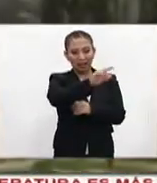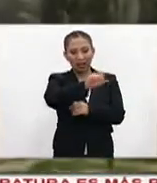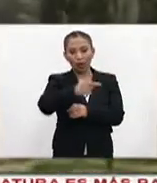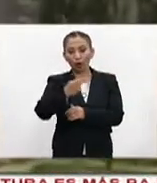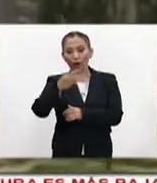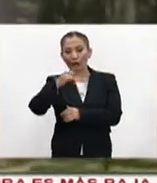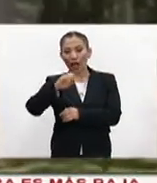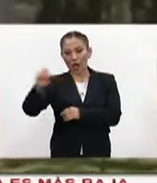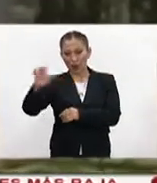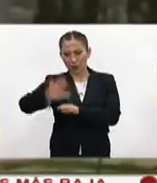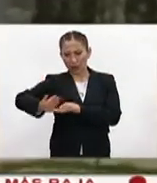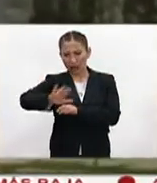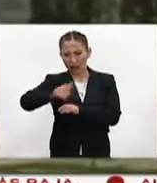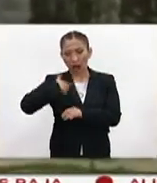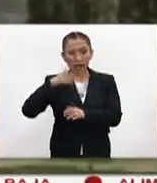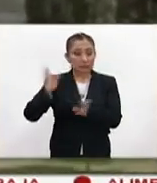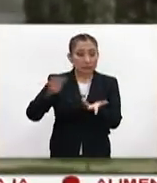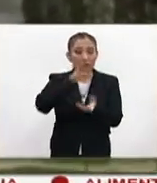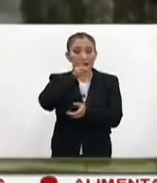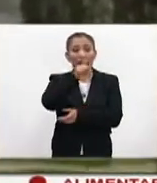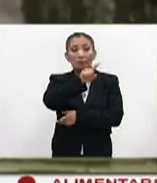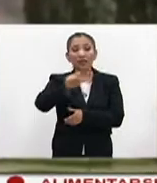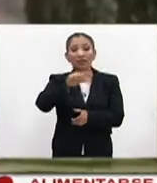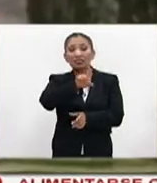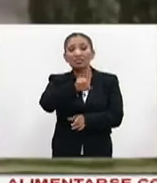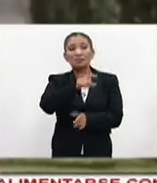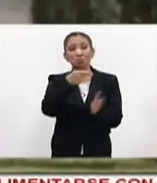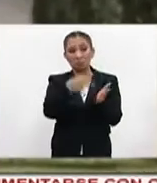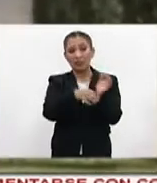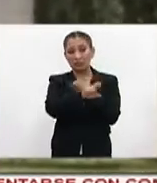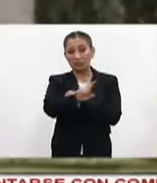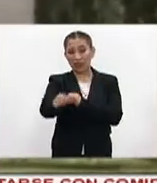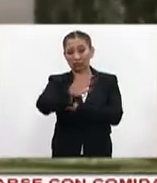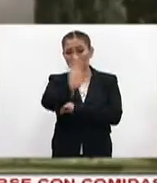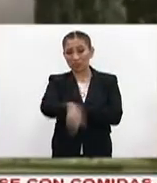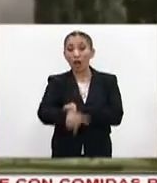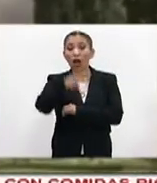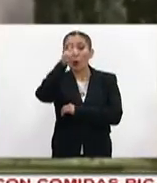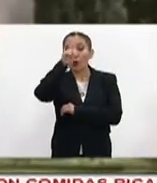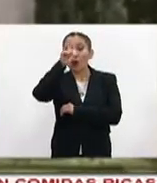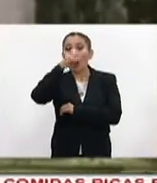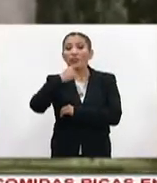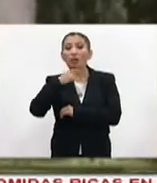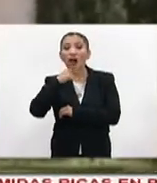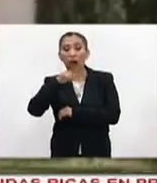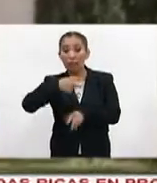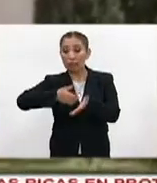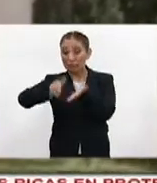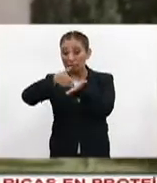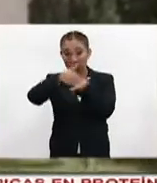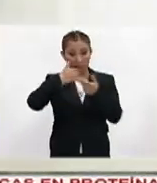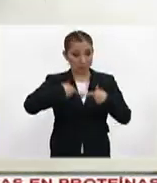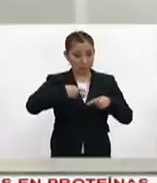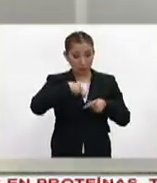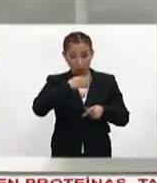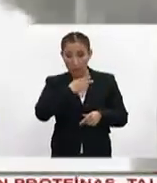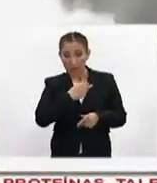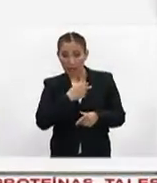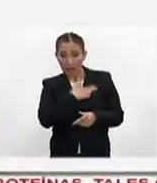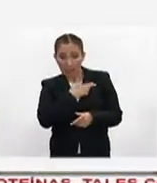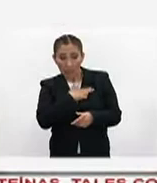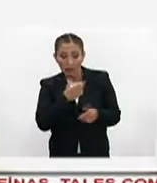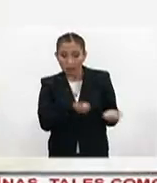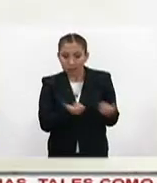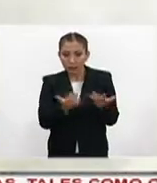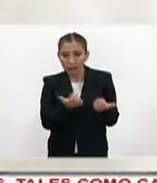Guta Oriental, que ha dejado más de 1.100 fallecidos, la organización Luna Roja ya inició los primeros desalojos de heridos y de